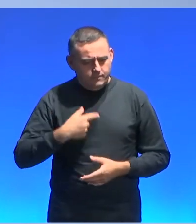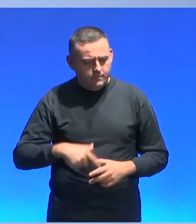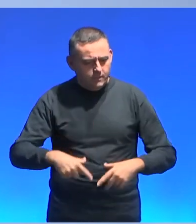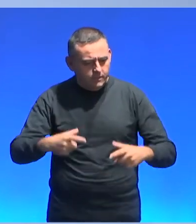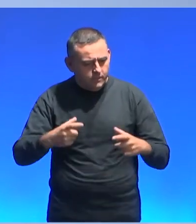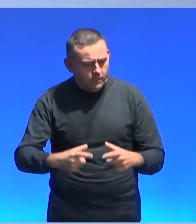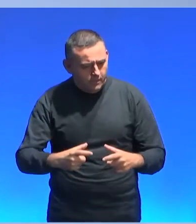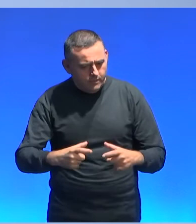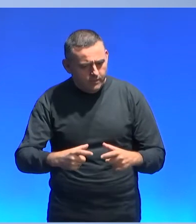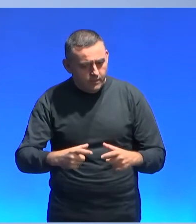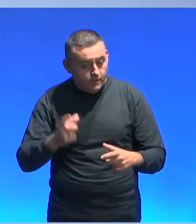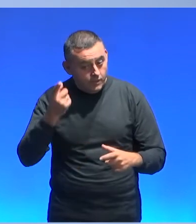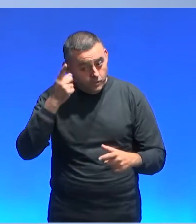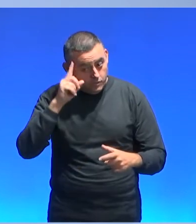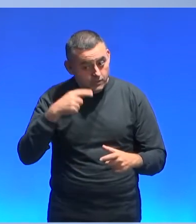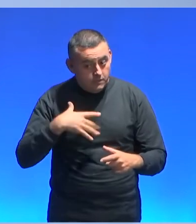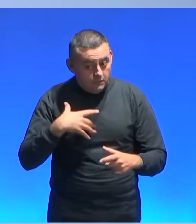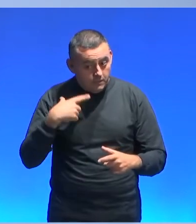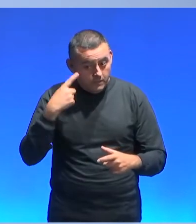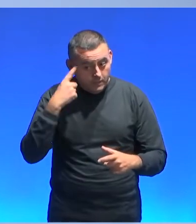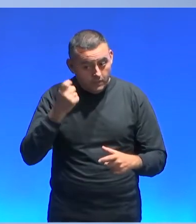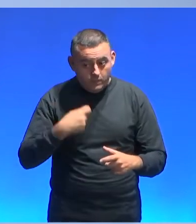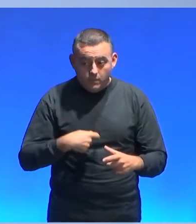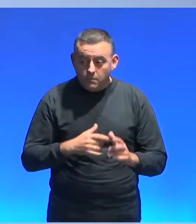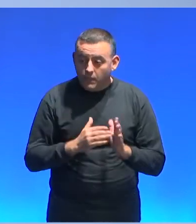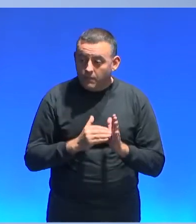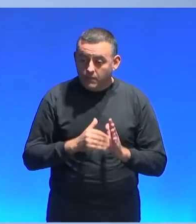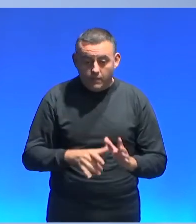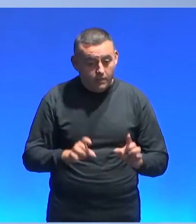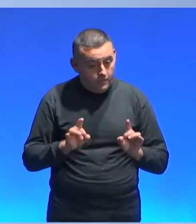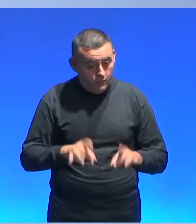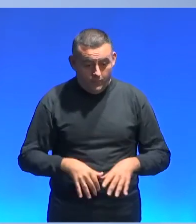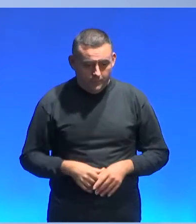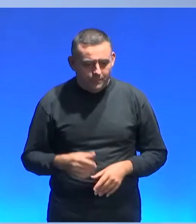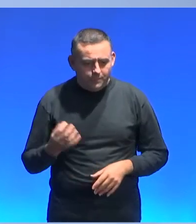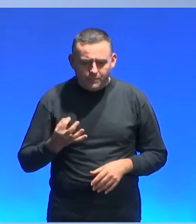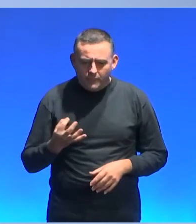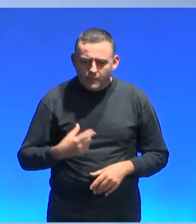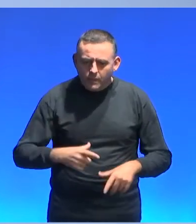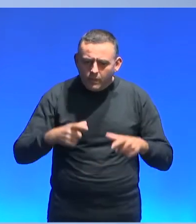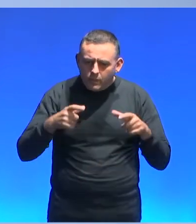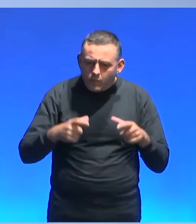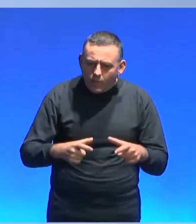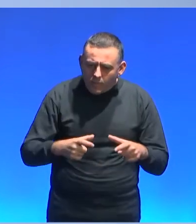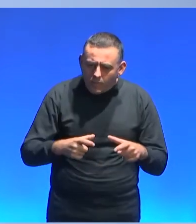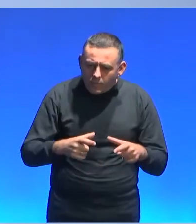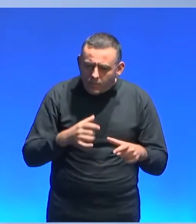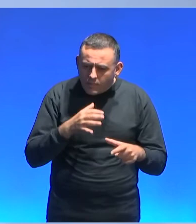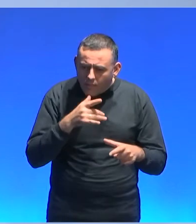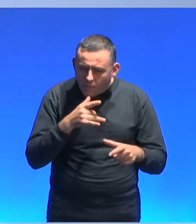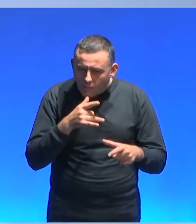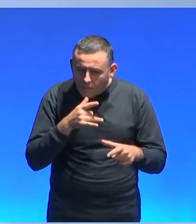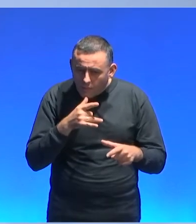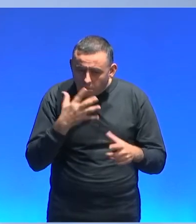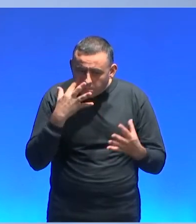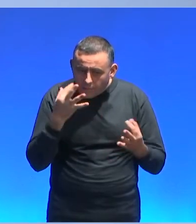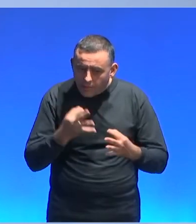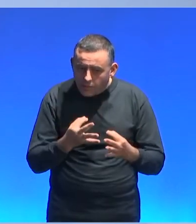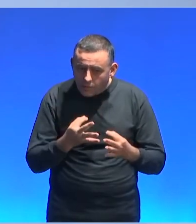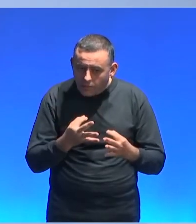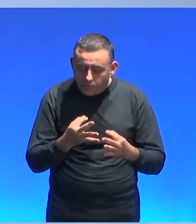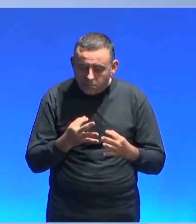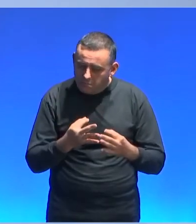que Valencia no sea una excepción, las ciudades de hoy son menos peligrosas de las ciudades de hace 40